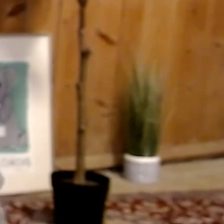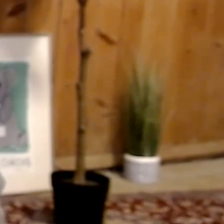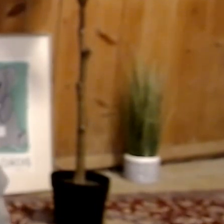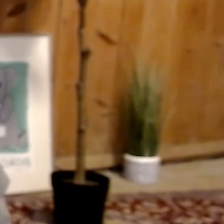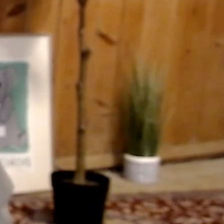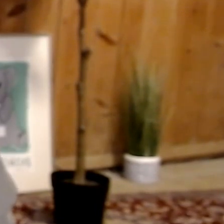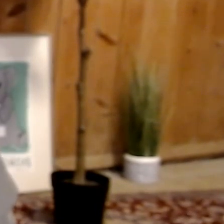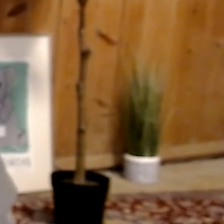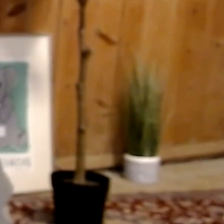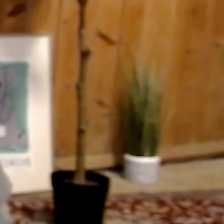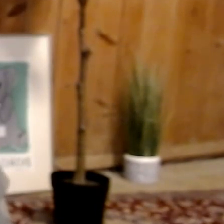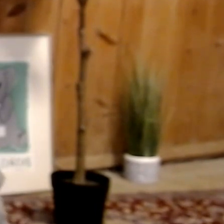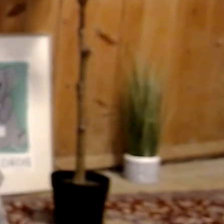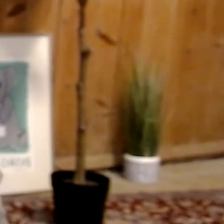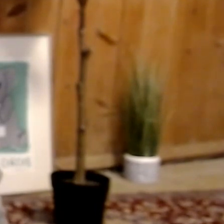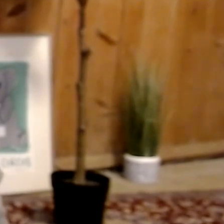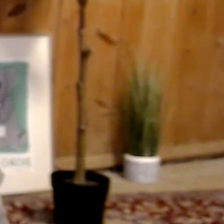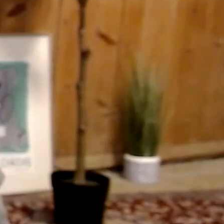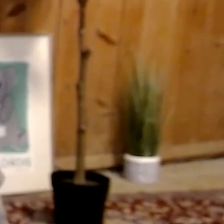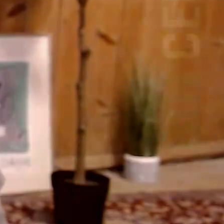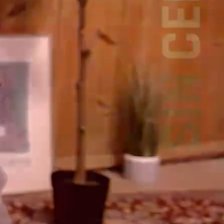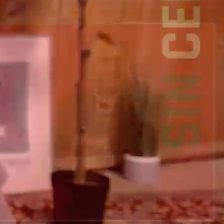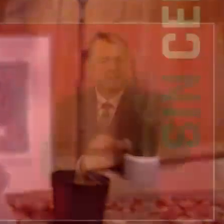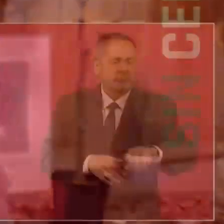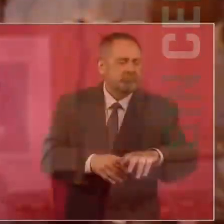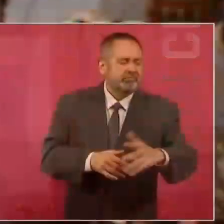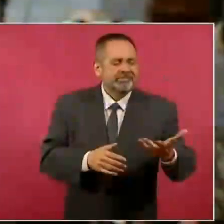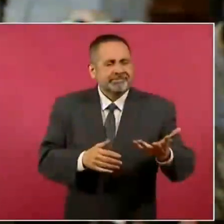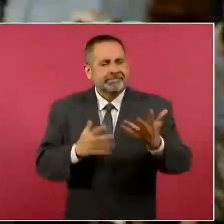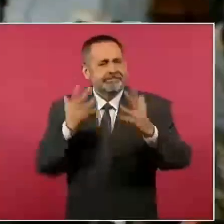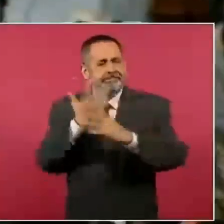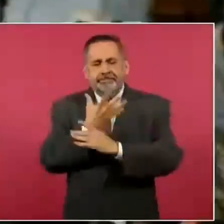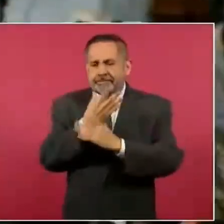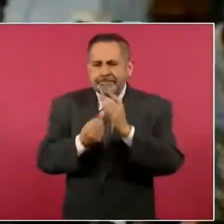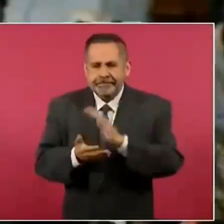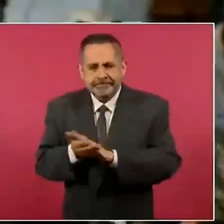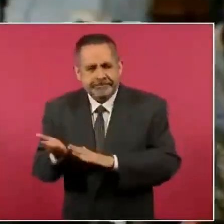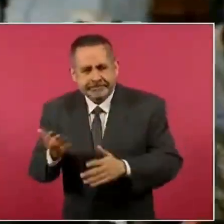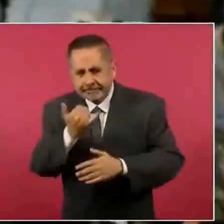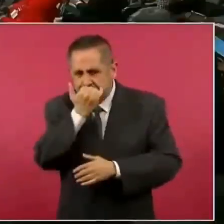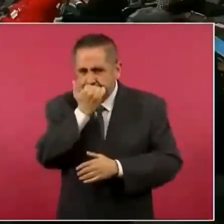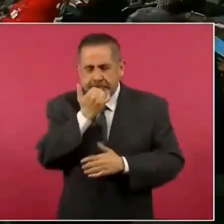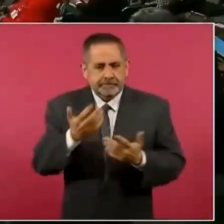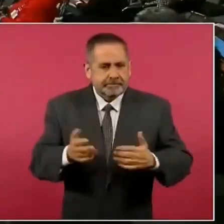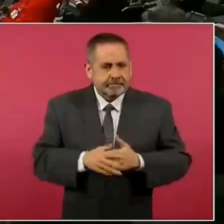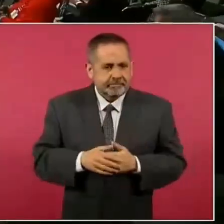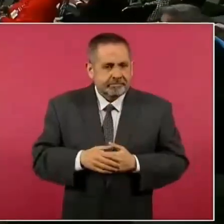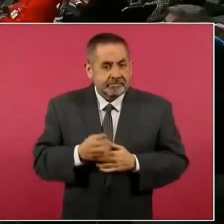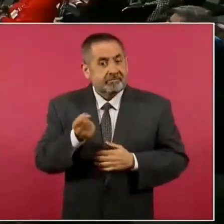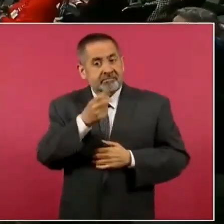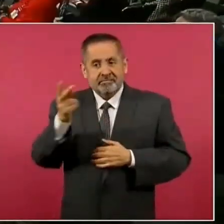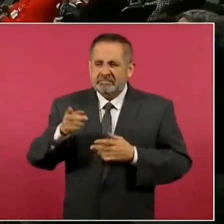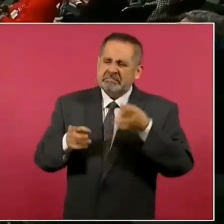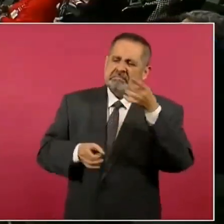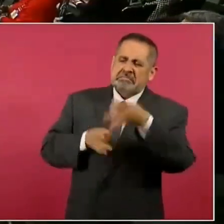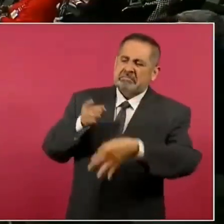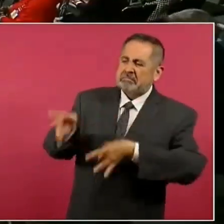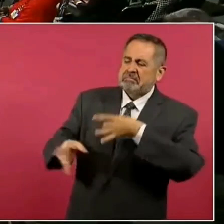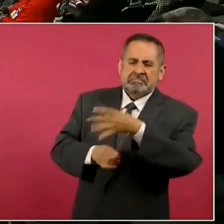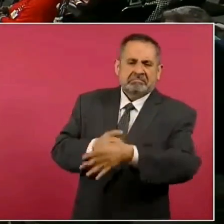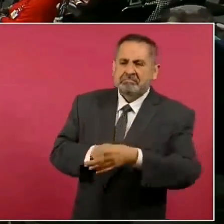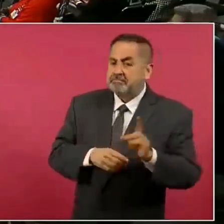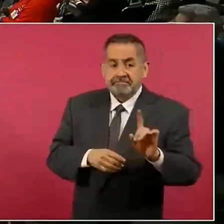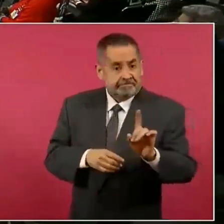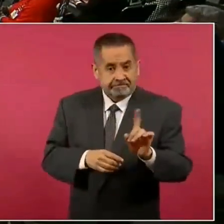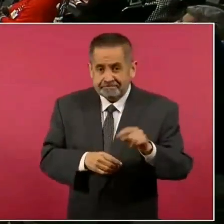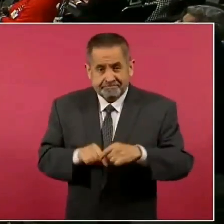Estrada de la Guillotina Política, en su intervención también denunció acoso del gobernador de